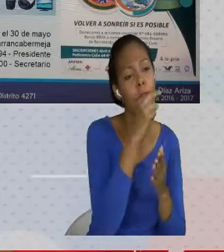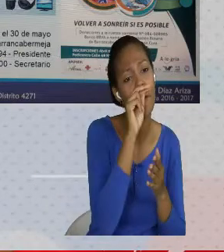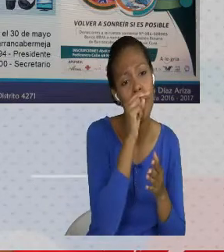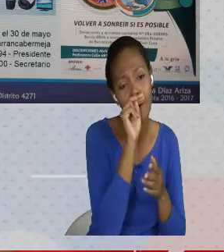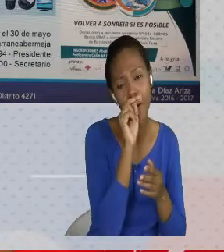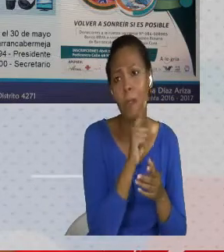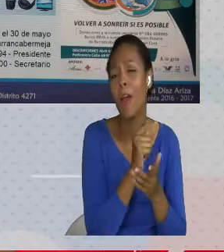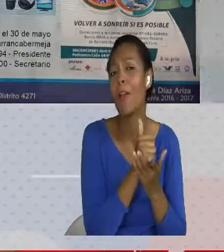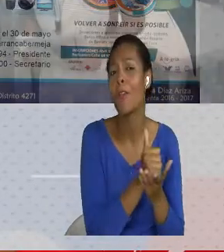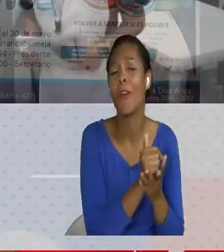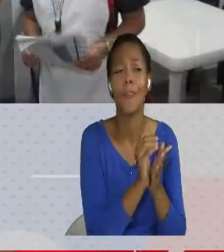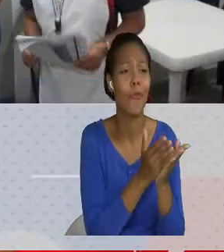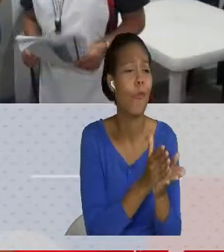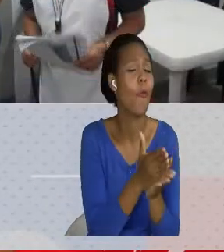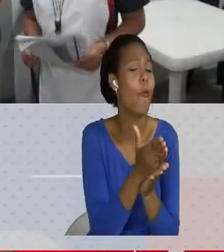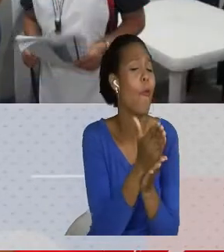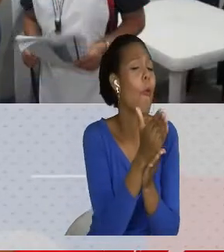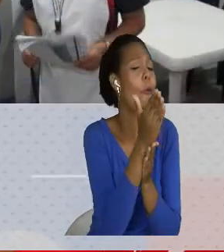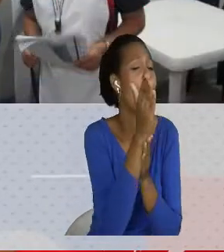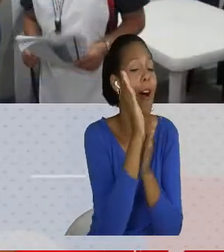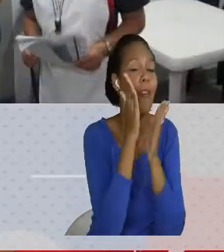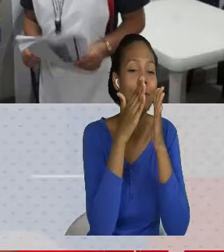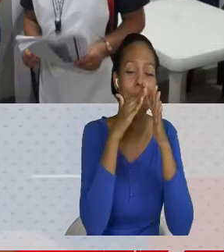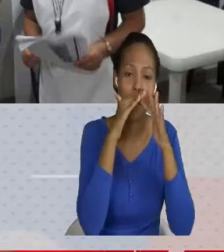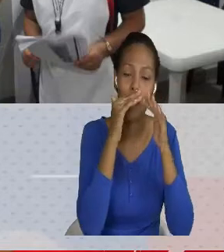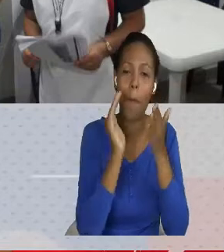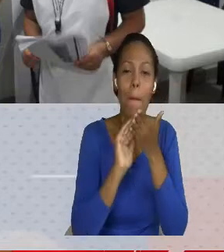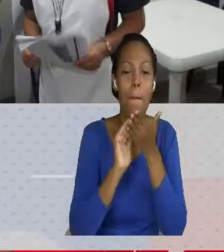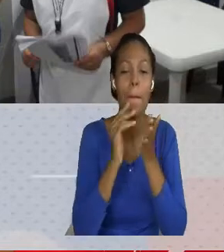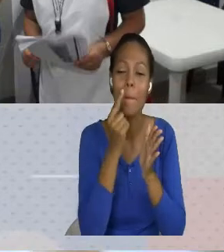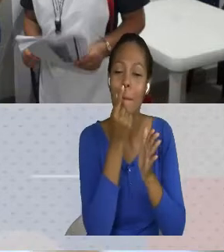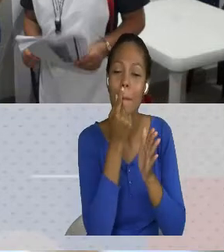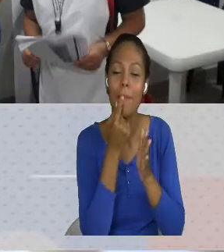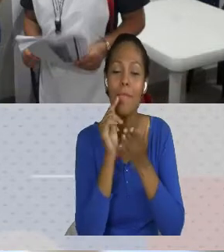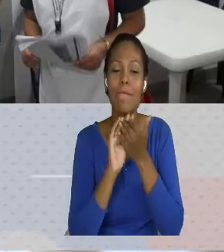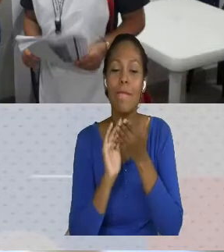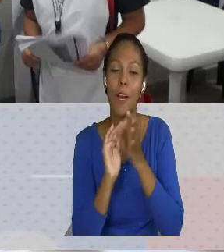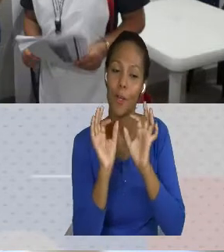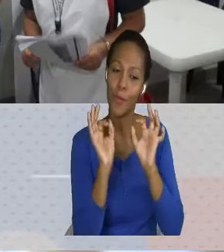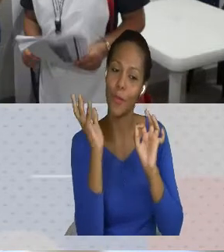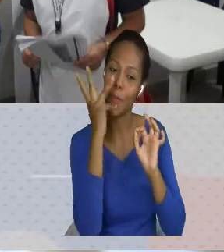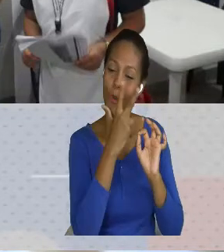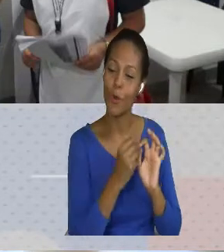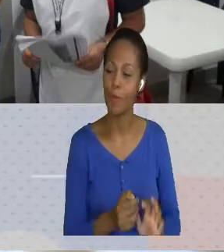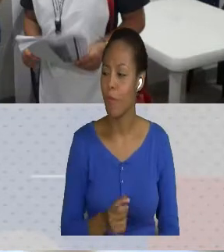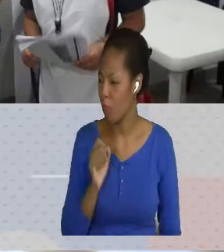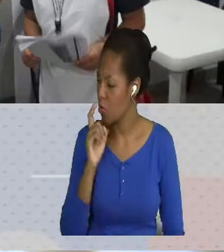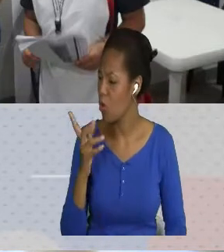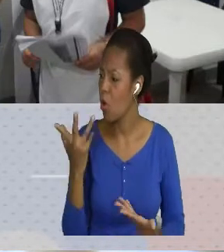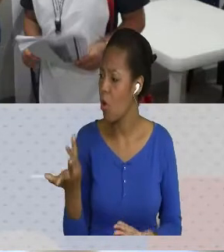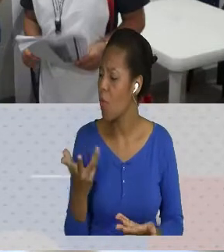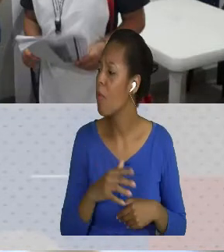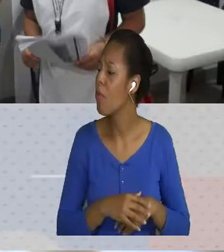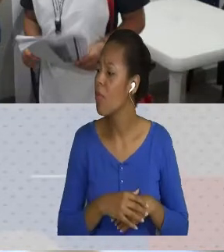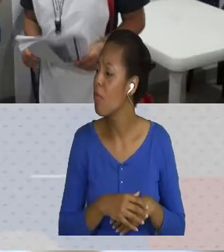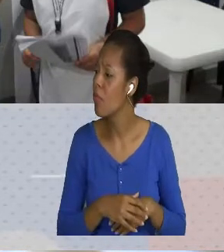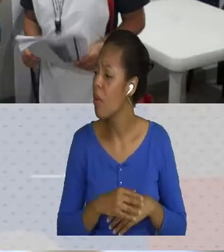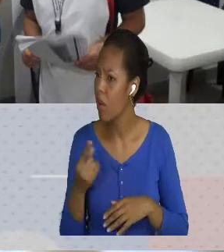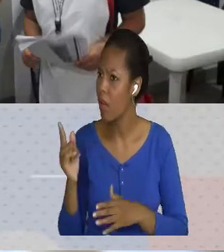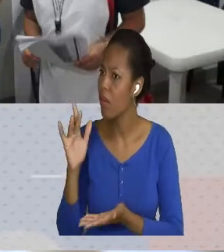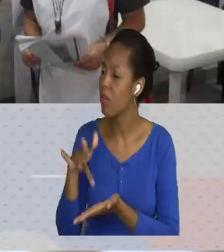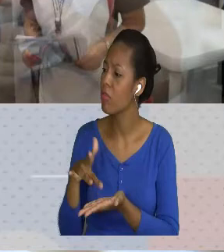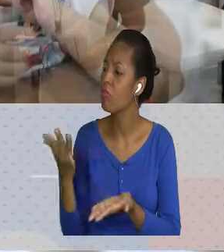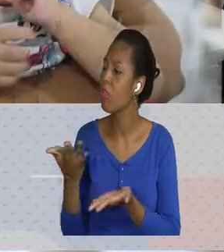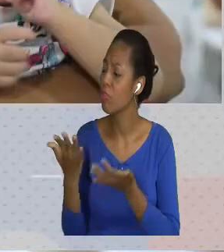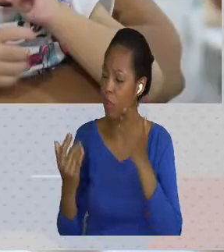calidad de vida va a empezar a mejorar muchísimo a partir de eso. ¿Cómo pueden adquirir las personas este bono, este bingo? ¿A dónde lo pueden